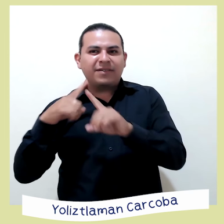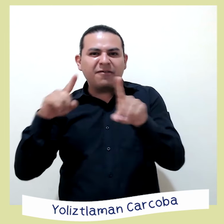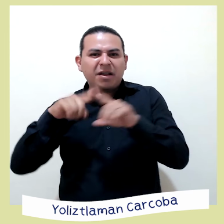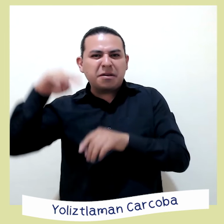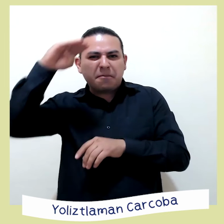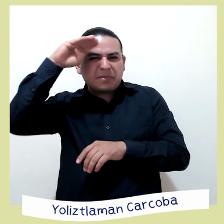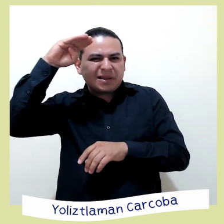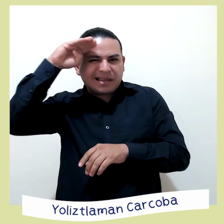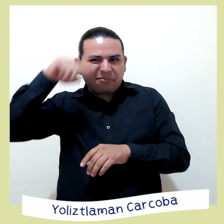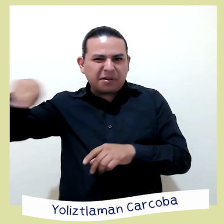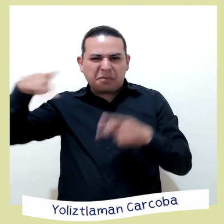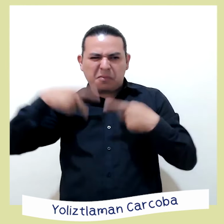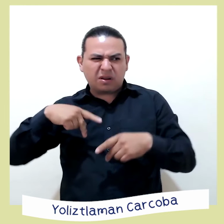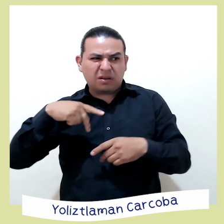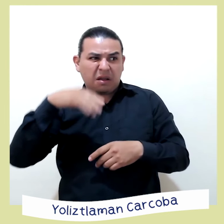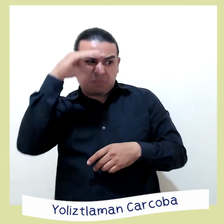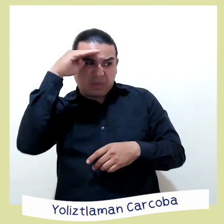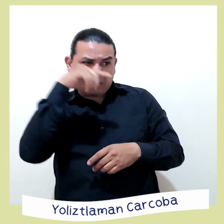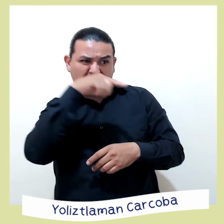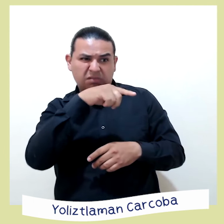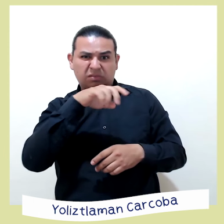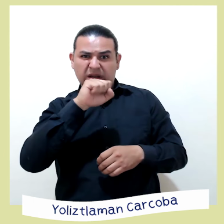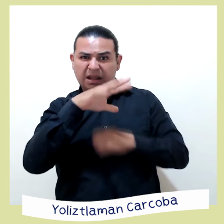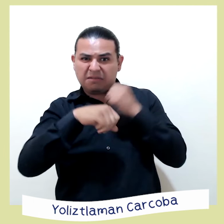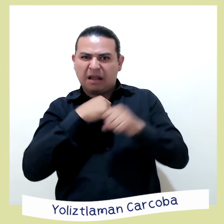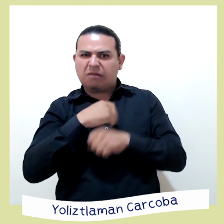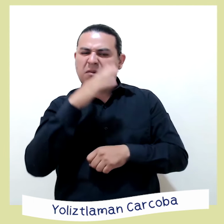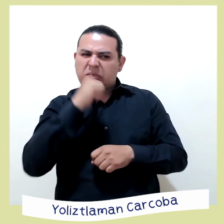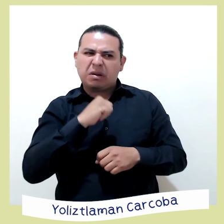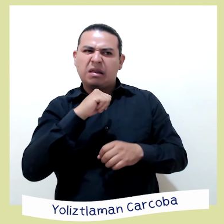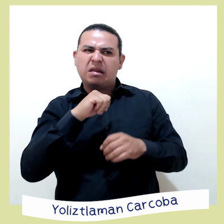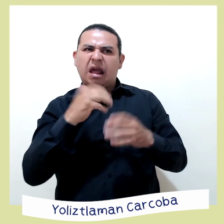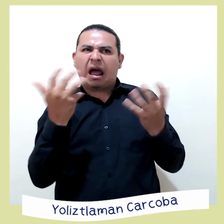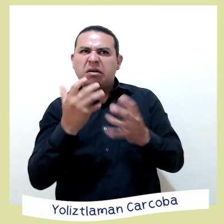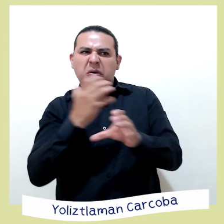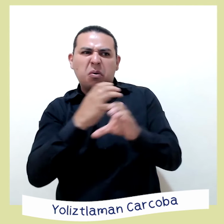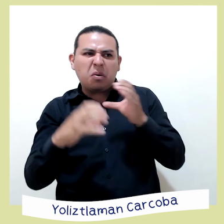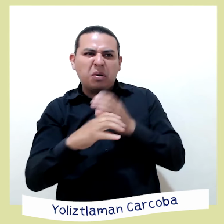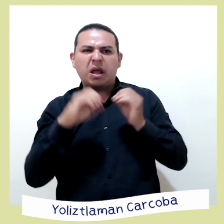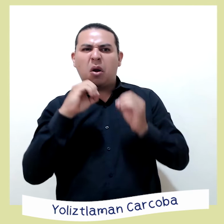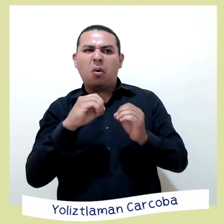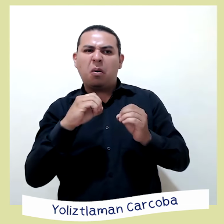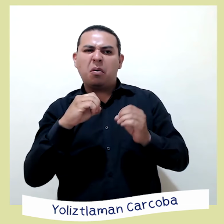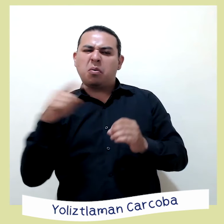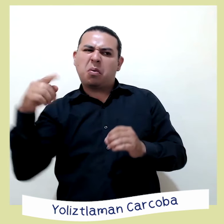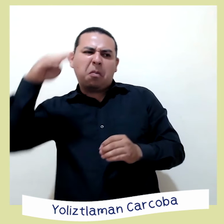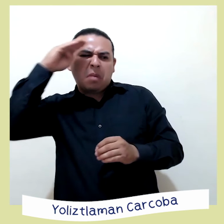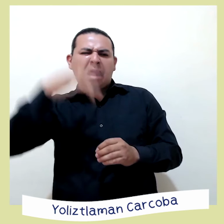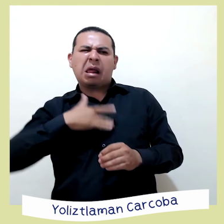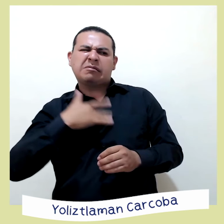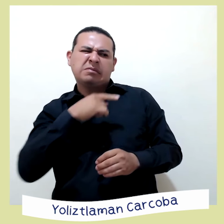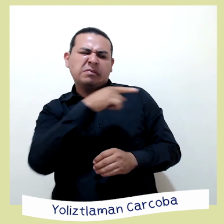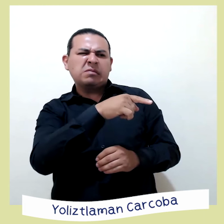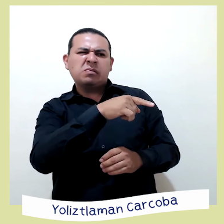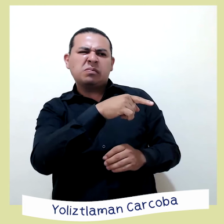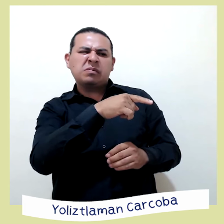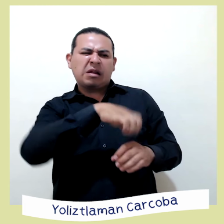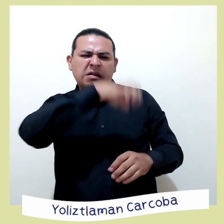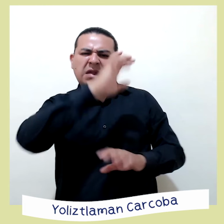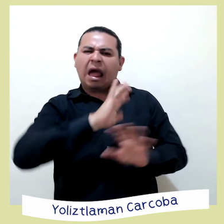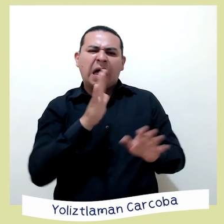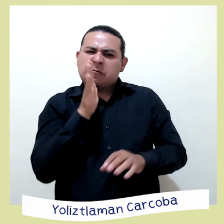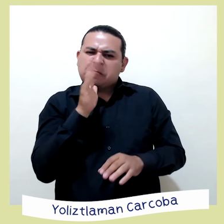ya, hace unos meses cuando cumplí los 65. Y esos estereotipos que prevalecen acerca